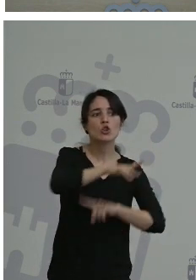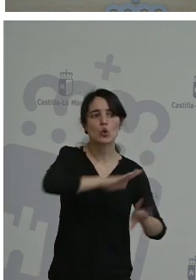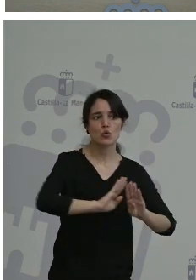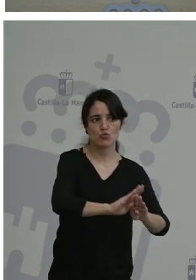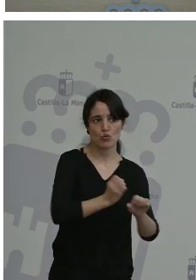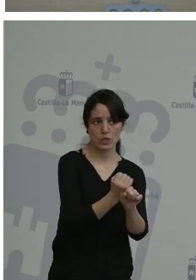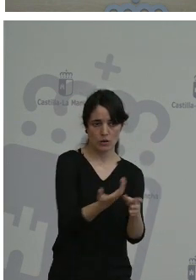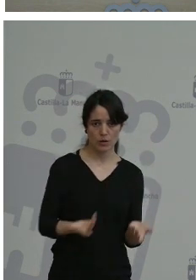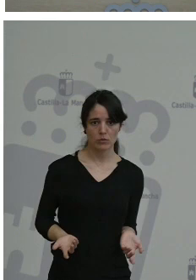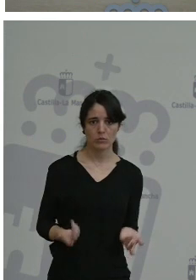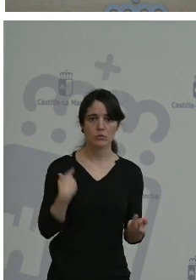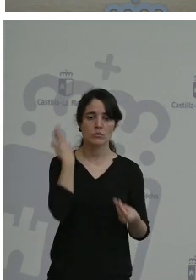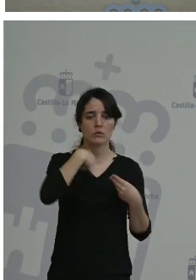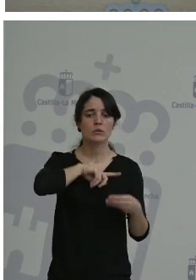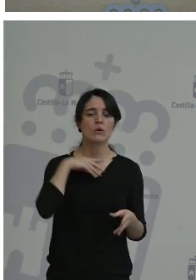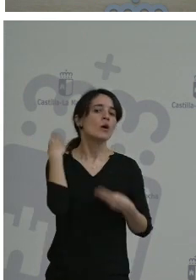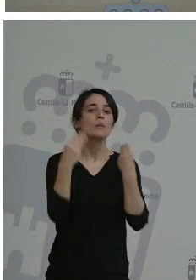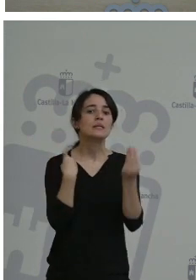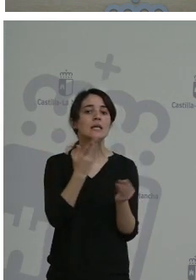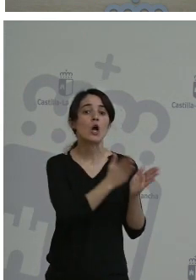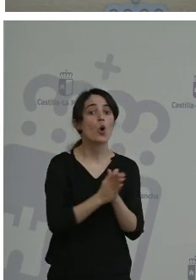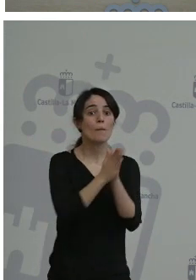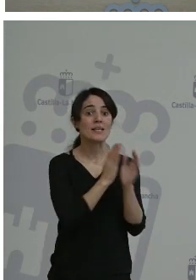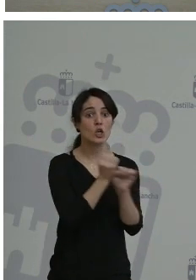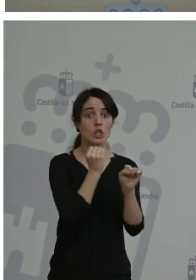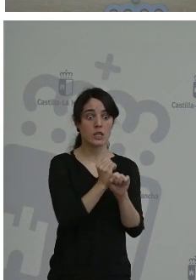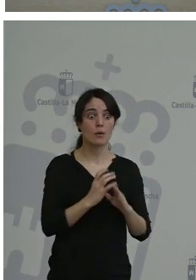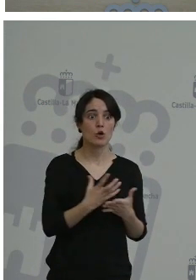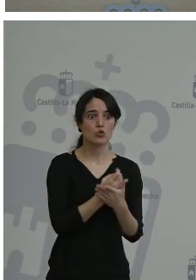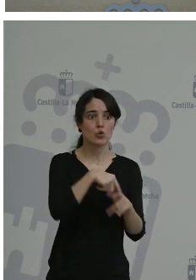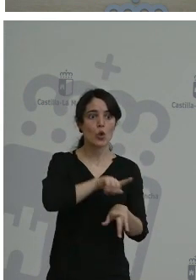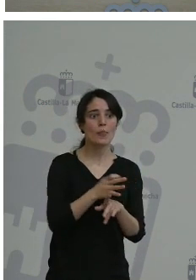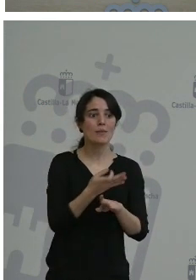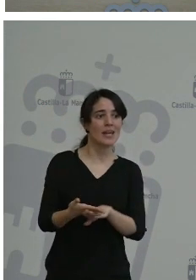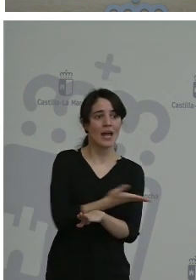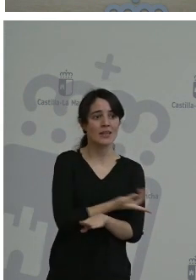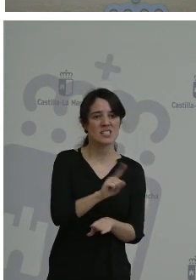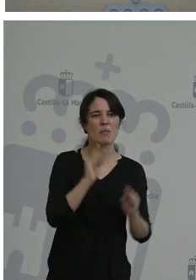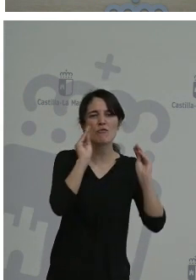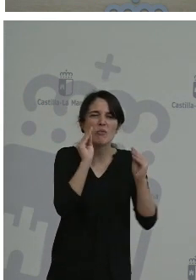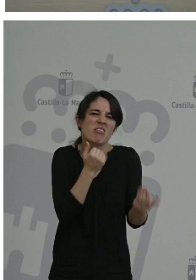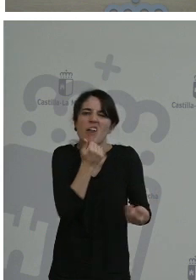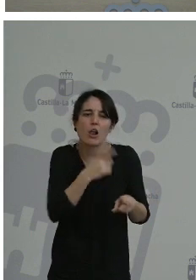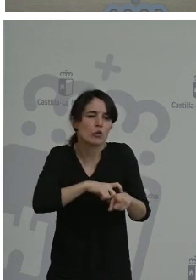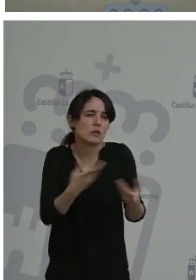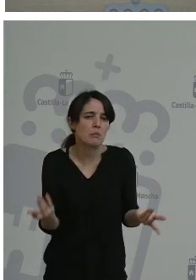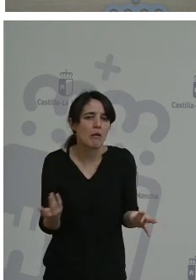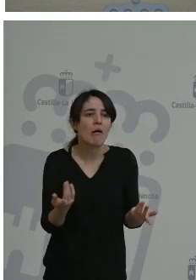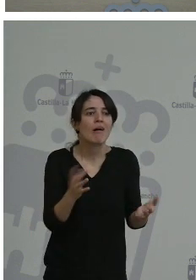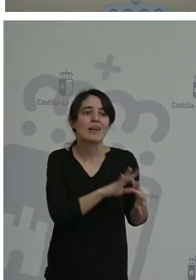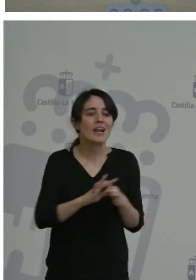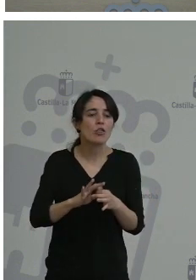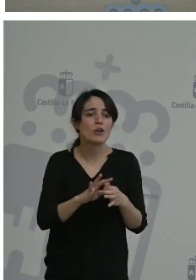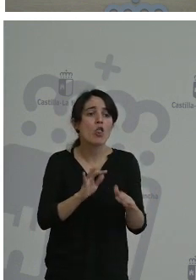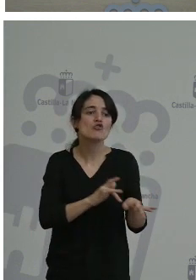todo lo que son los compañeros de trabajo deberían de recibir algún tipo de formación a nivel de sensibilización,